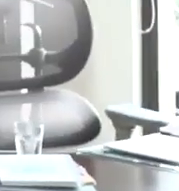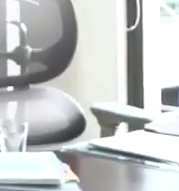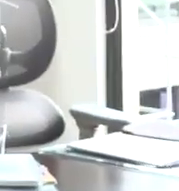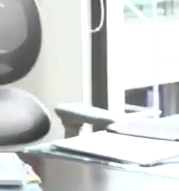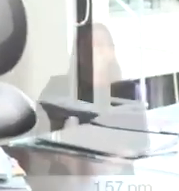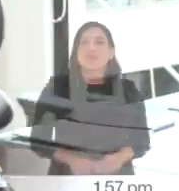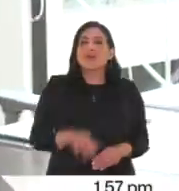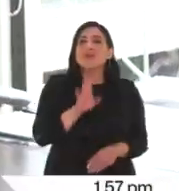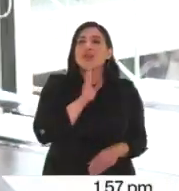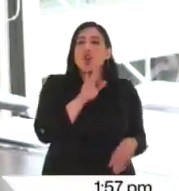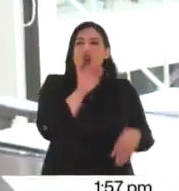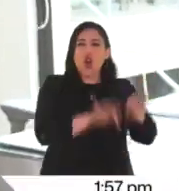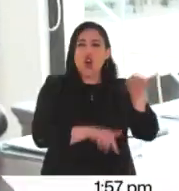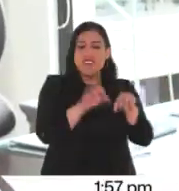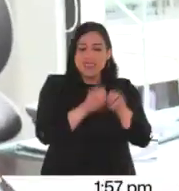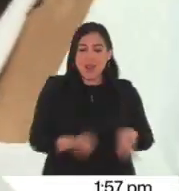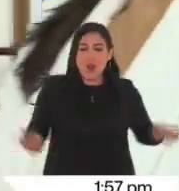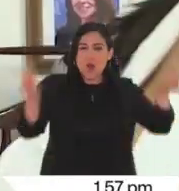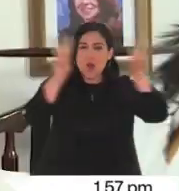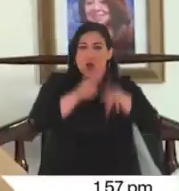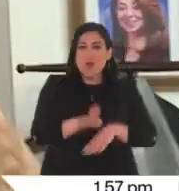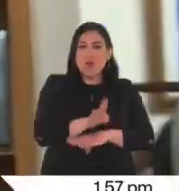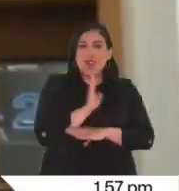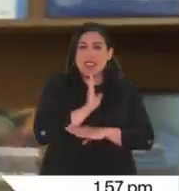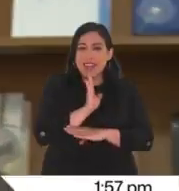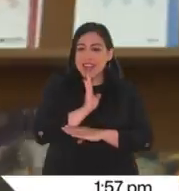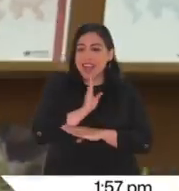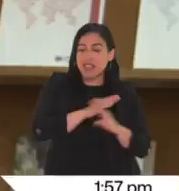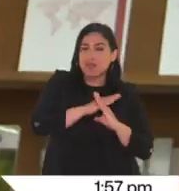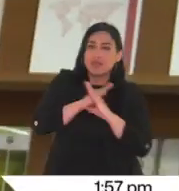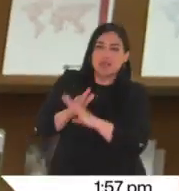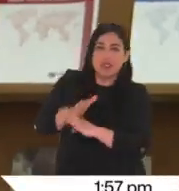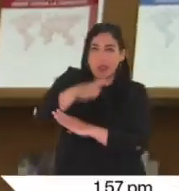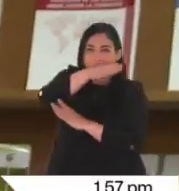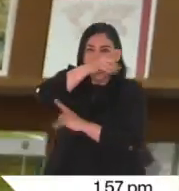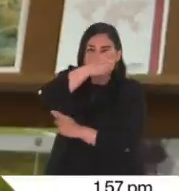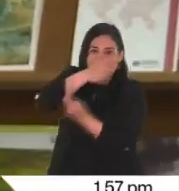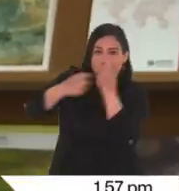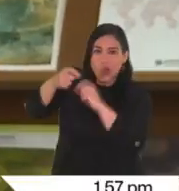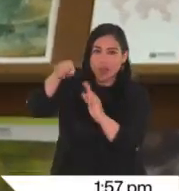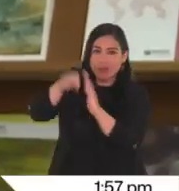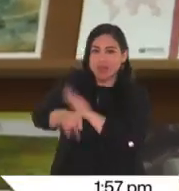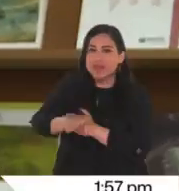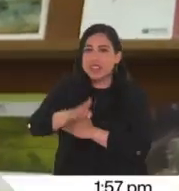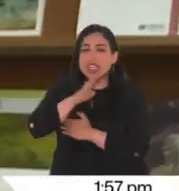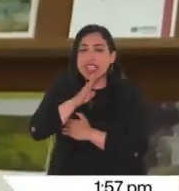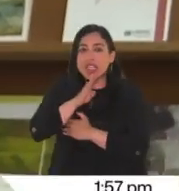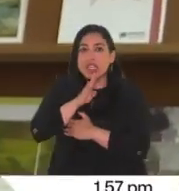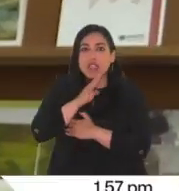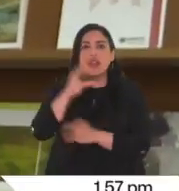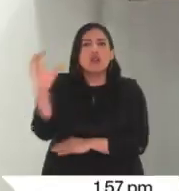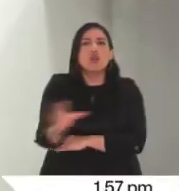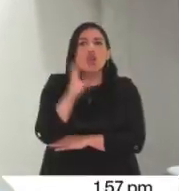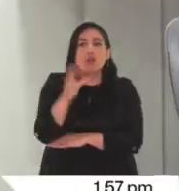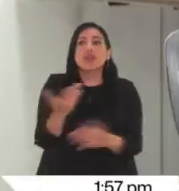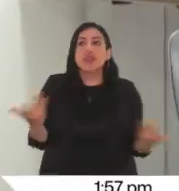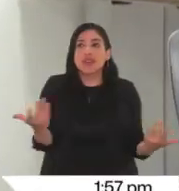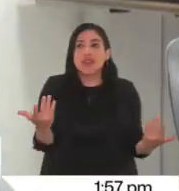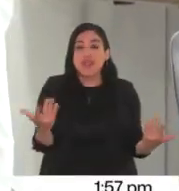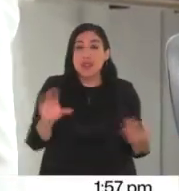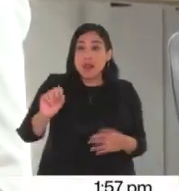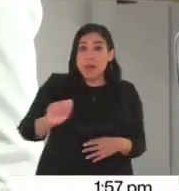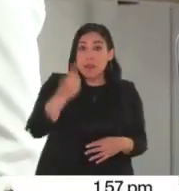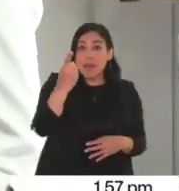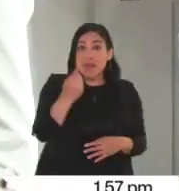en la oficina de Naciones Unidas contra la droga y el crimen un año y medio en Colombia Sí además que